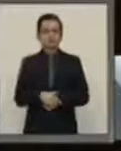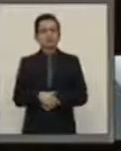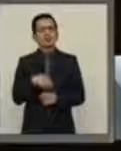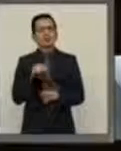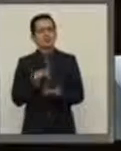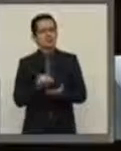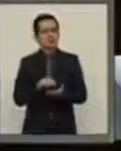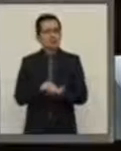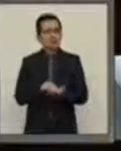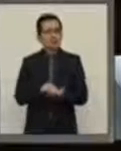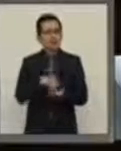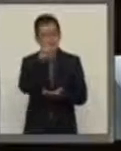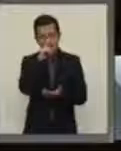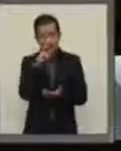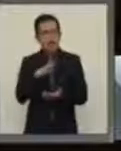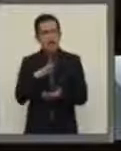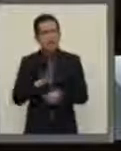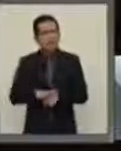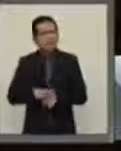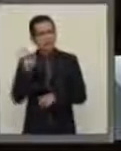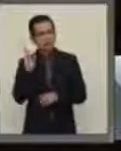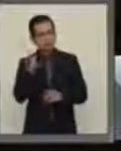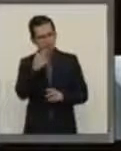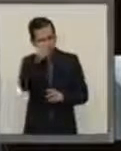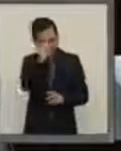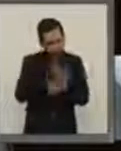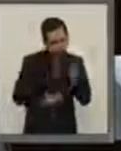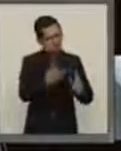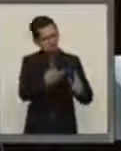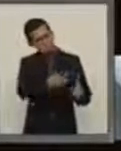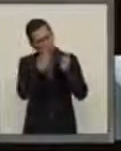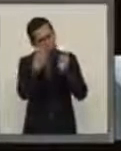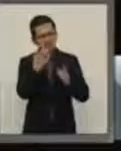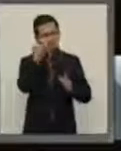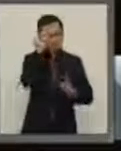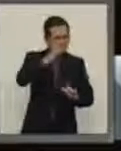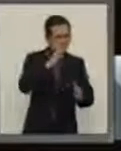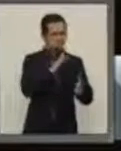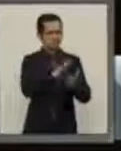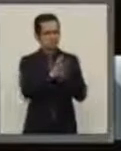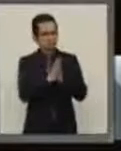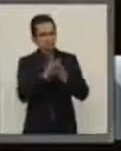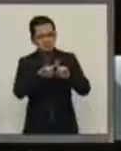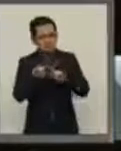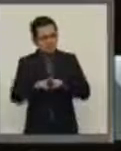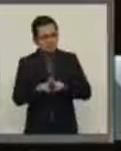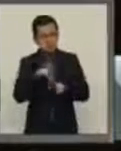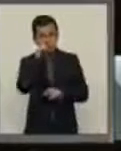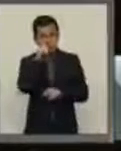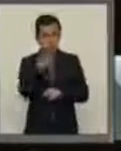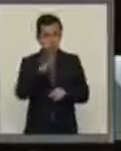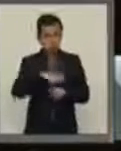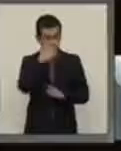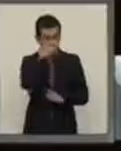mayor delincuencia y mayor violencia. Justo esto, mayor delincuencia y